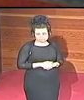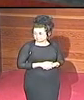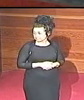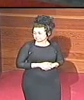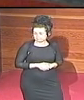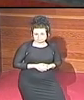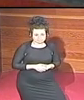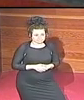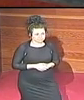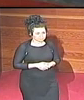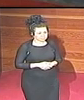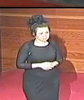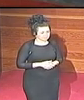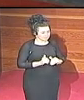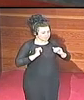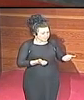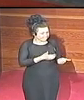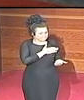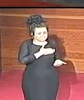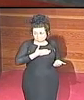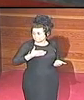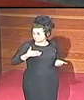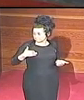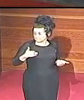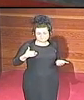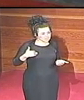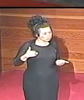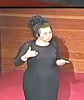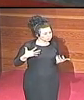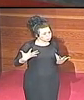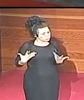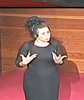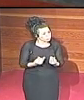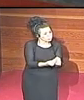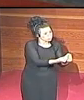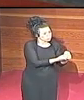En un primer momento quiero ver con ustedes